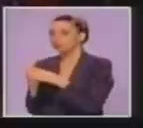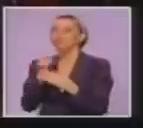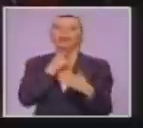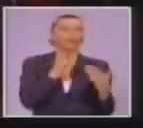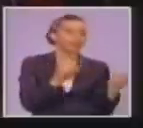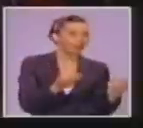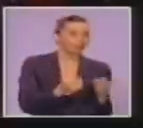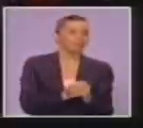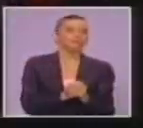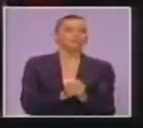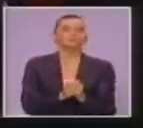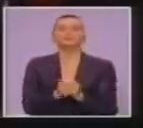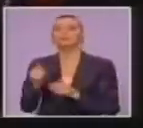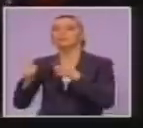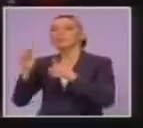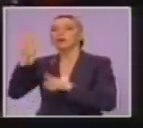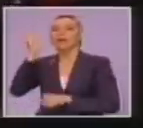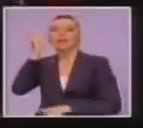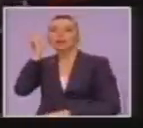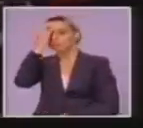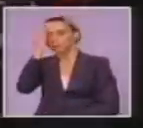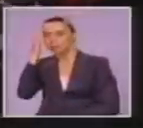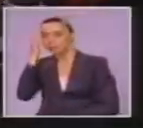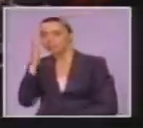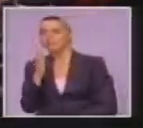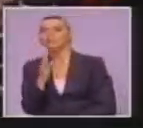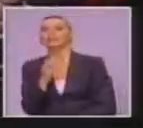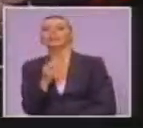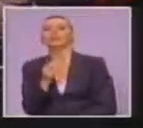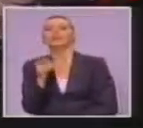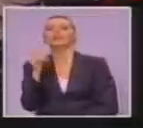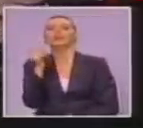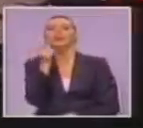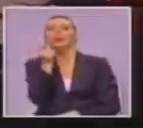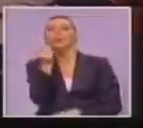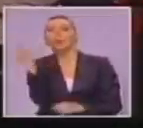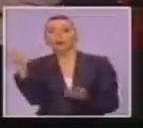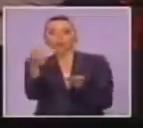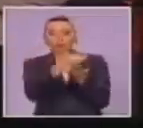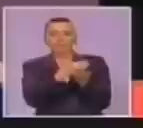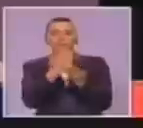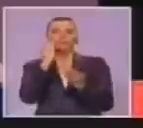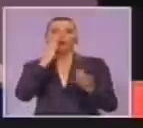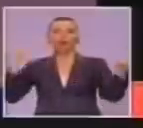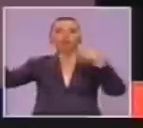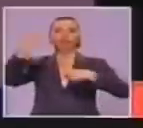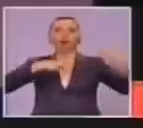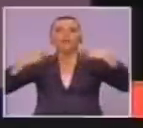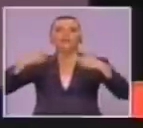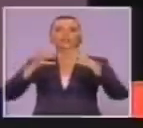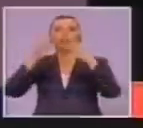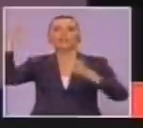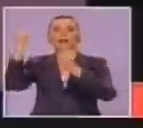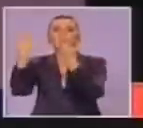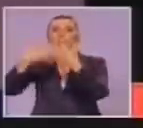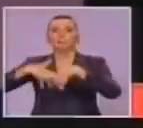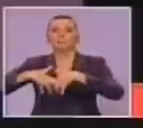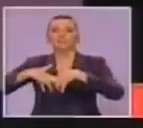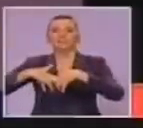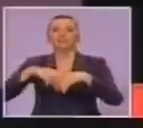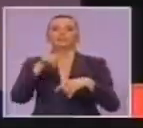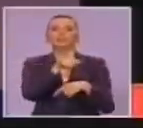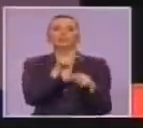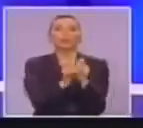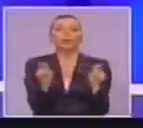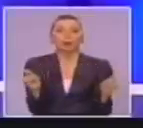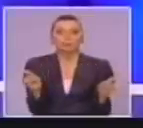encanta. Candidata Bachelet, ¿cuánto dinero recibió en donaciones de grandes empresarios en Chile para su campaña? Y quiero agregar